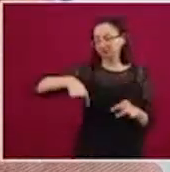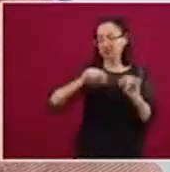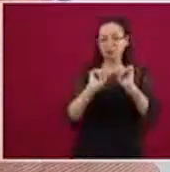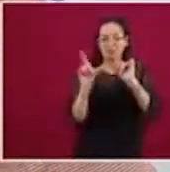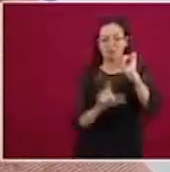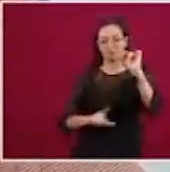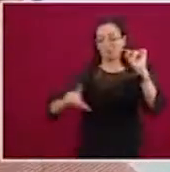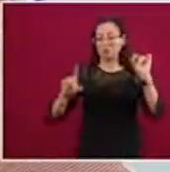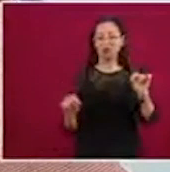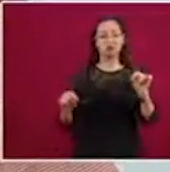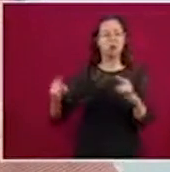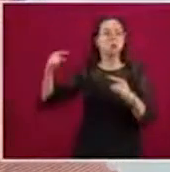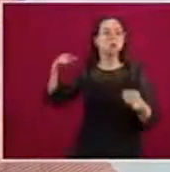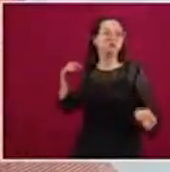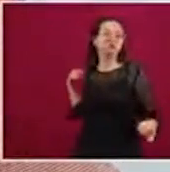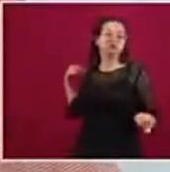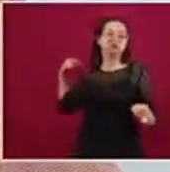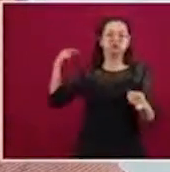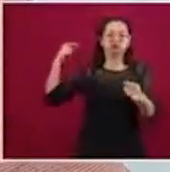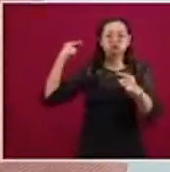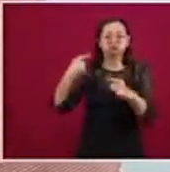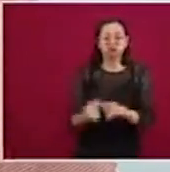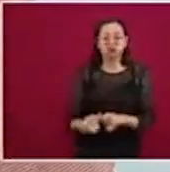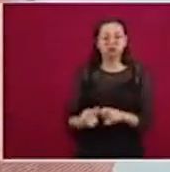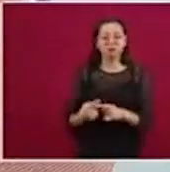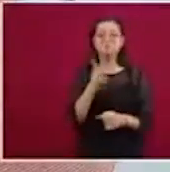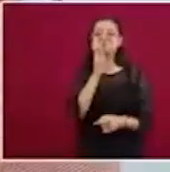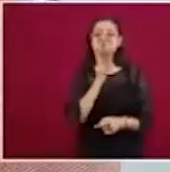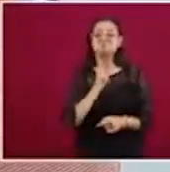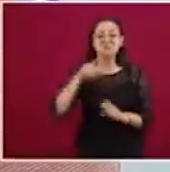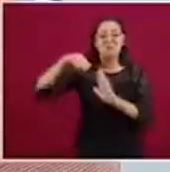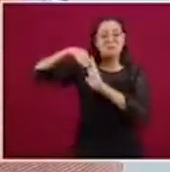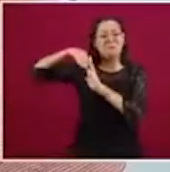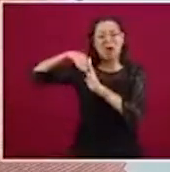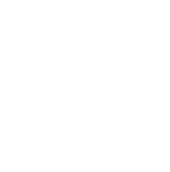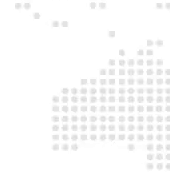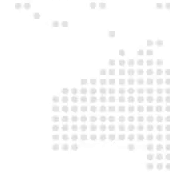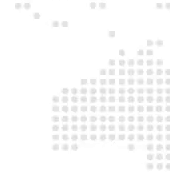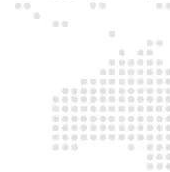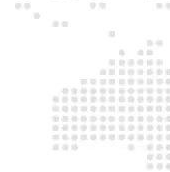recorte, una declinación de producción acelerada desde hace años.